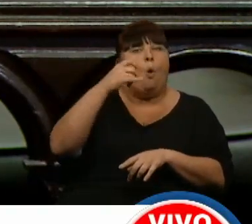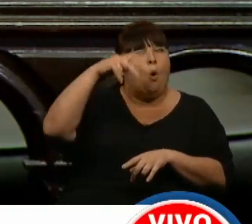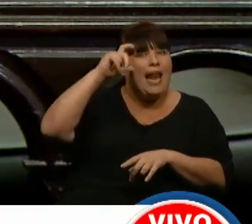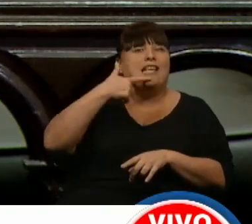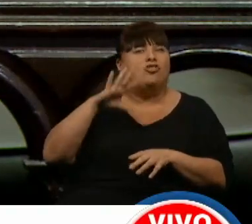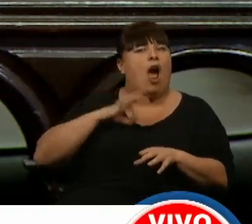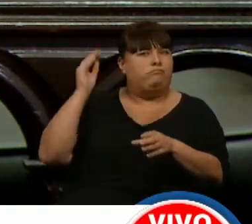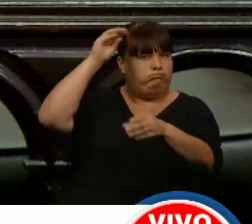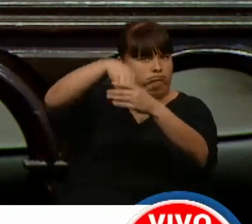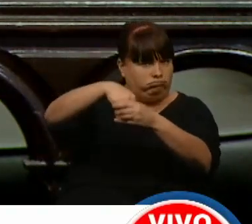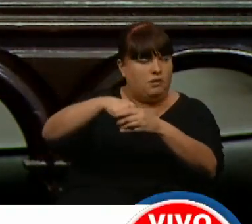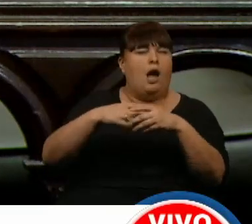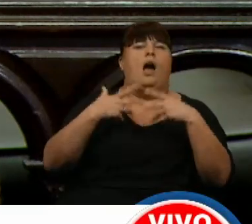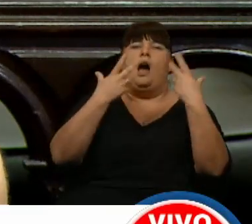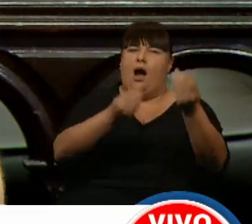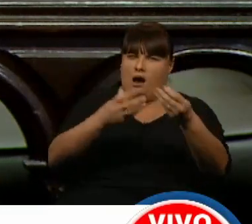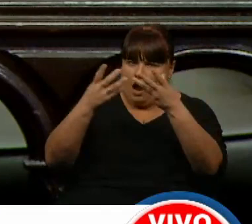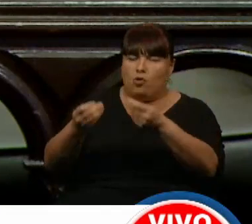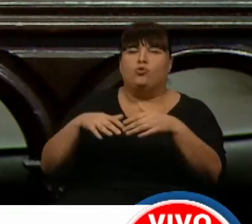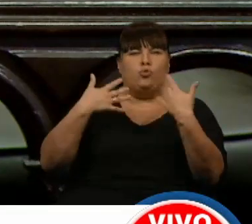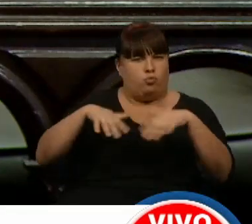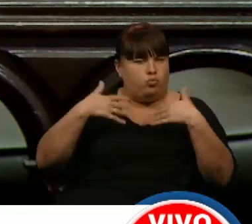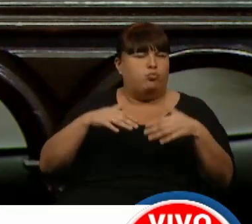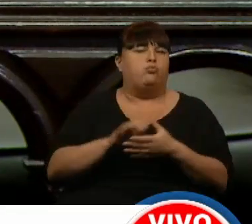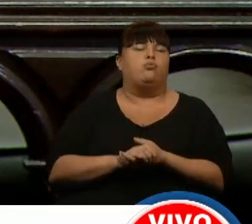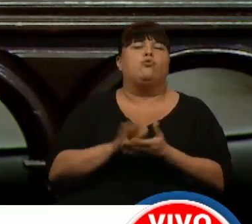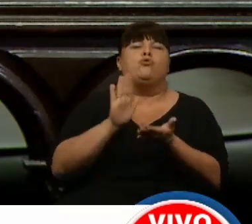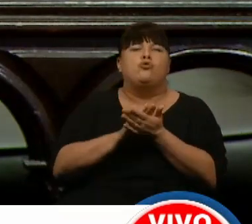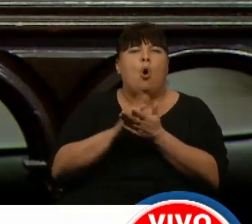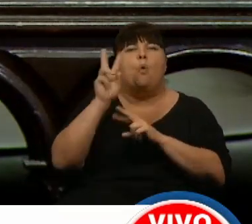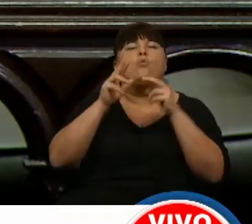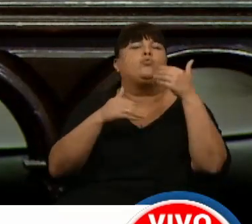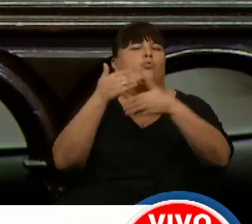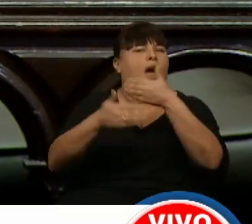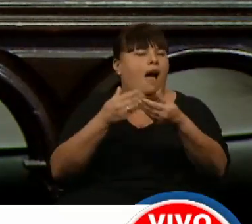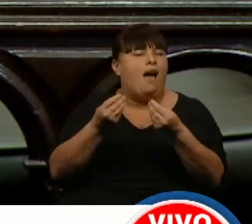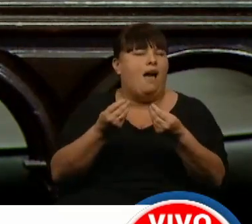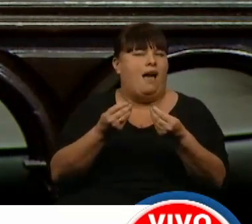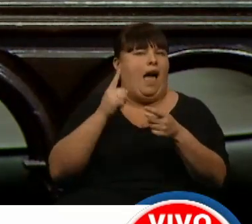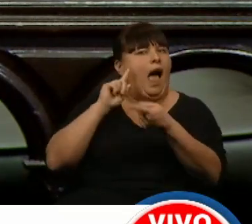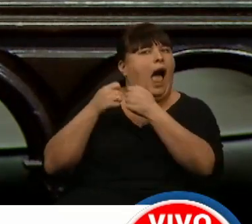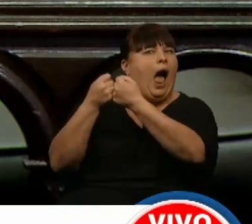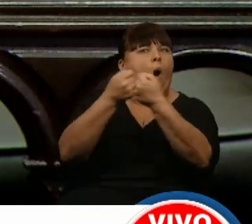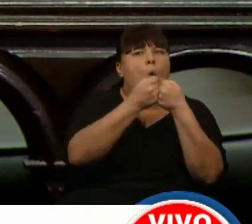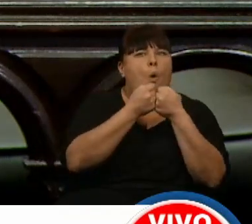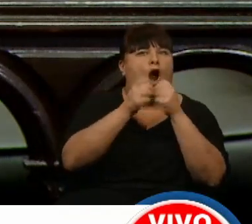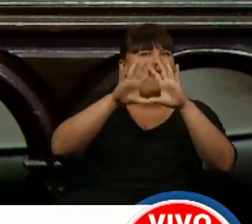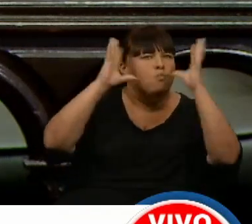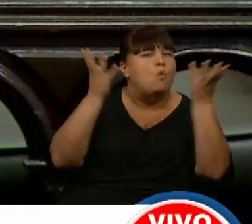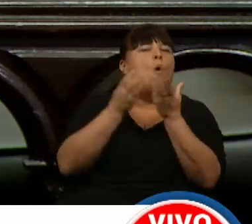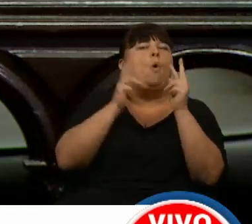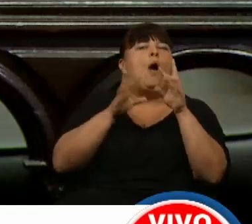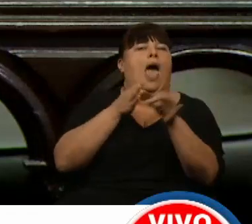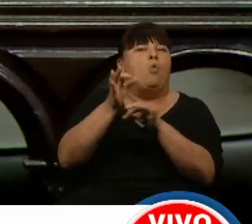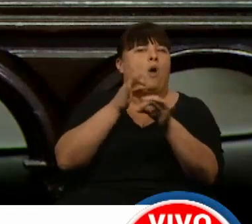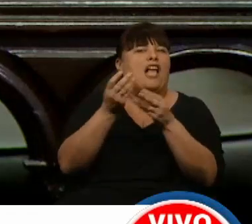forma parte, que ha contribuido de manera enorme en la construcción de acuerdos globales para hacer de la búsqueda de